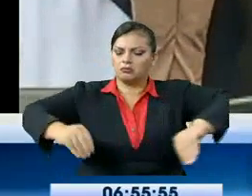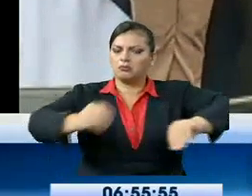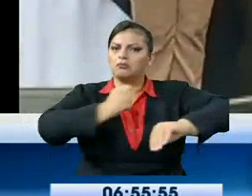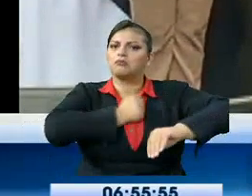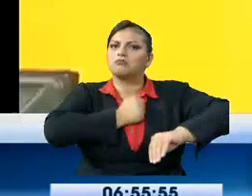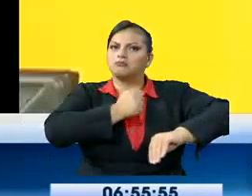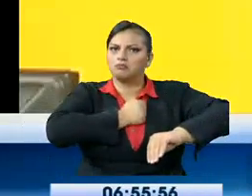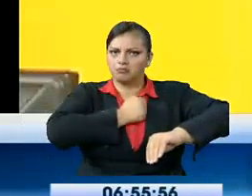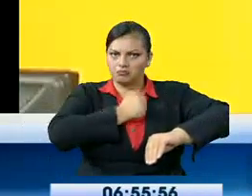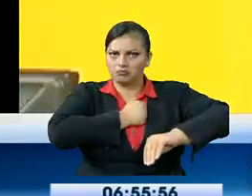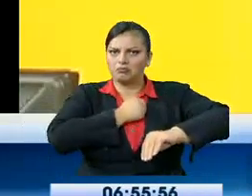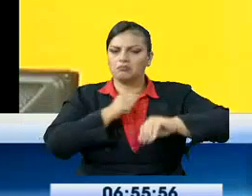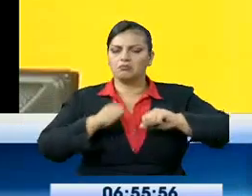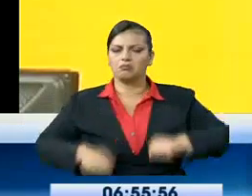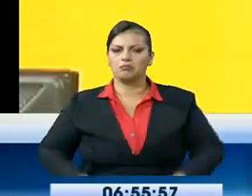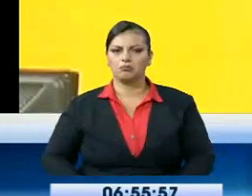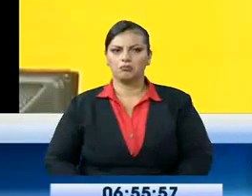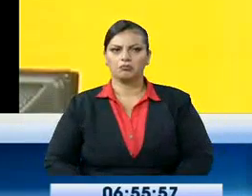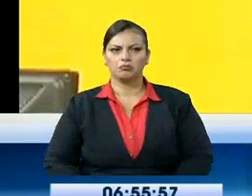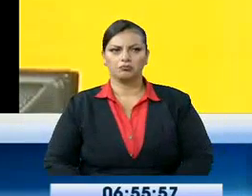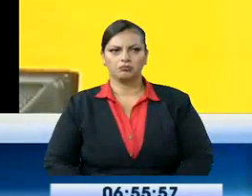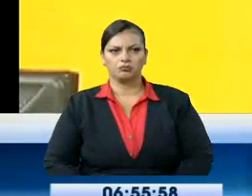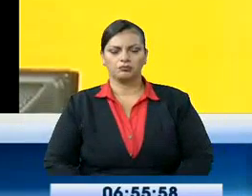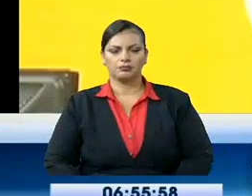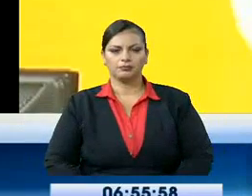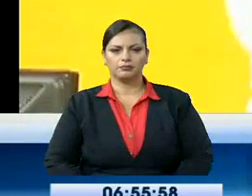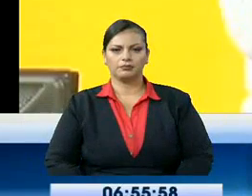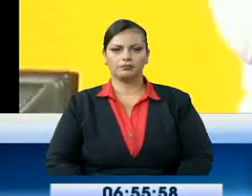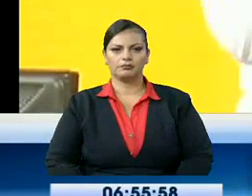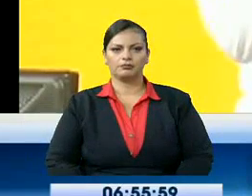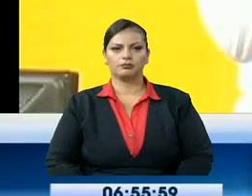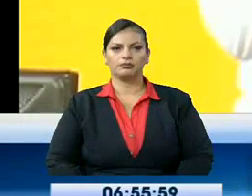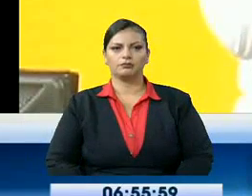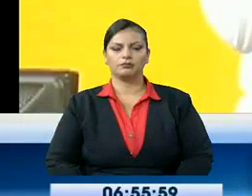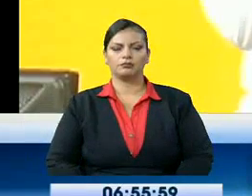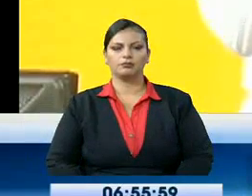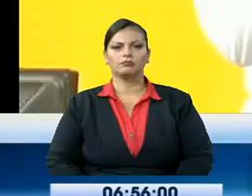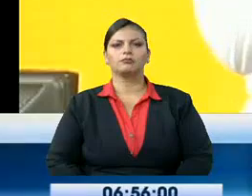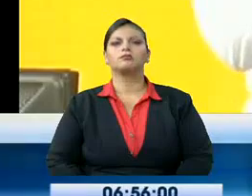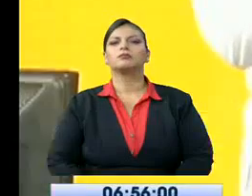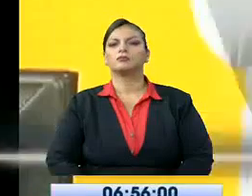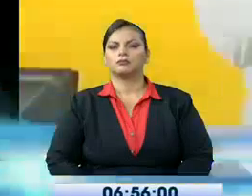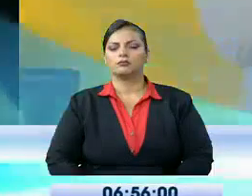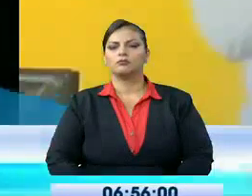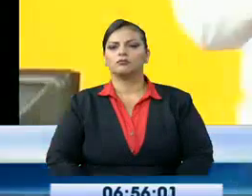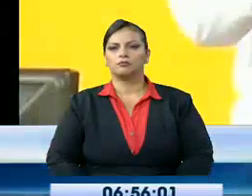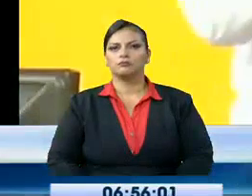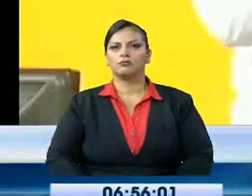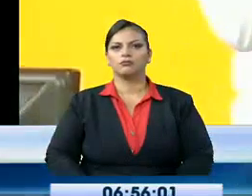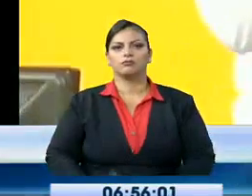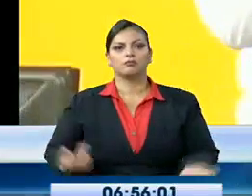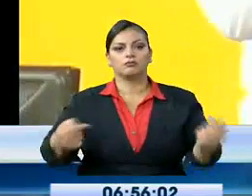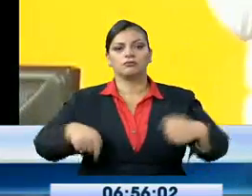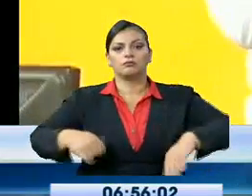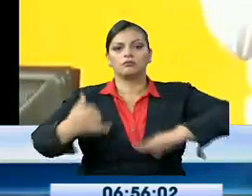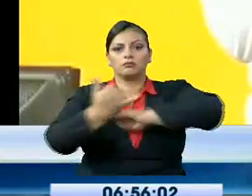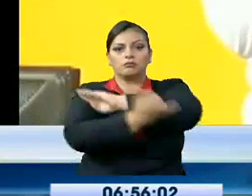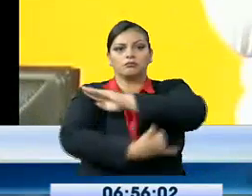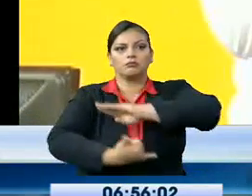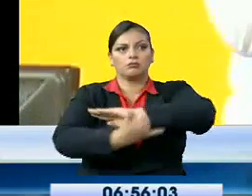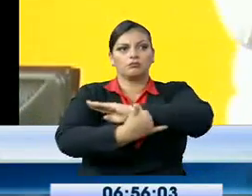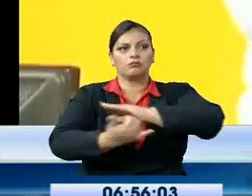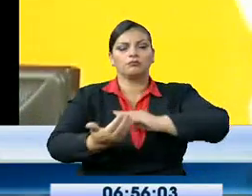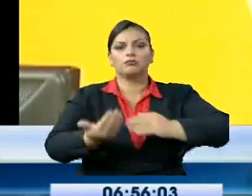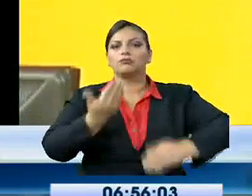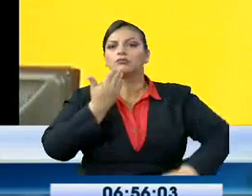actualmente habitan. Hay que acabar o el país no saldrá de su desarrollo. Uno de los grandes males del país ha sido el crecimiento